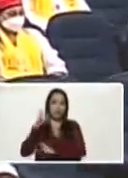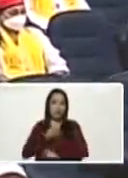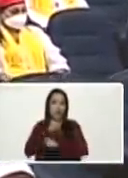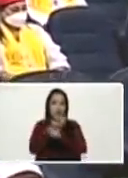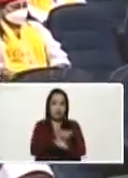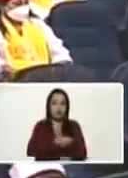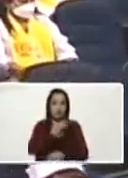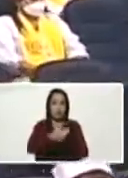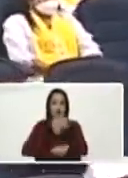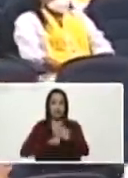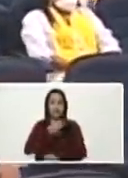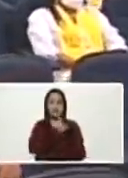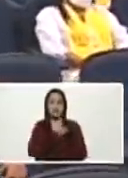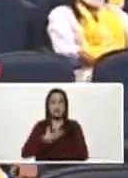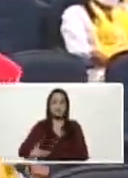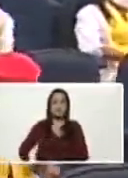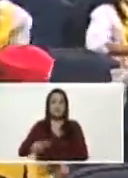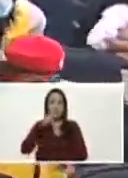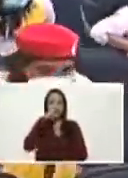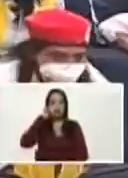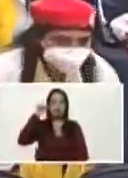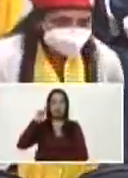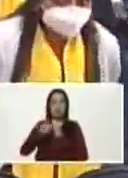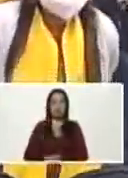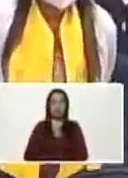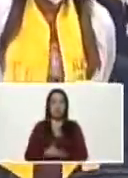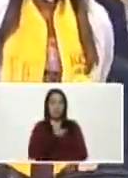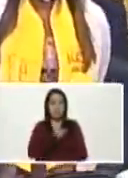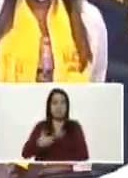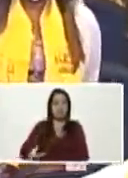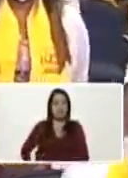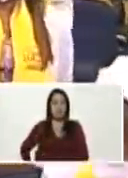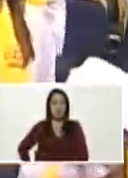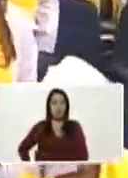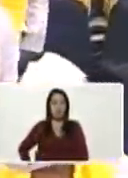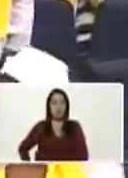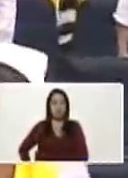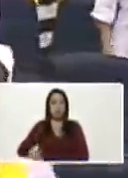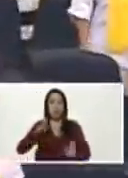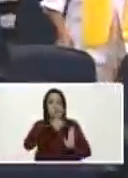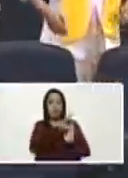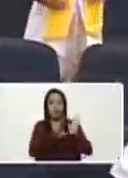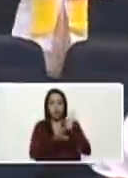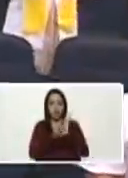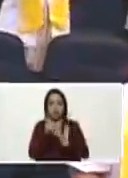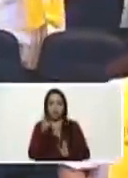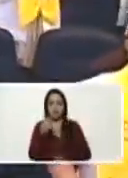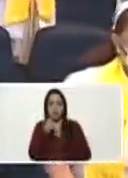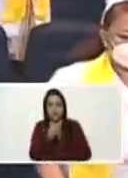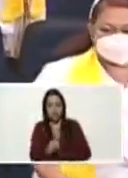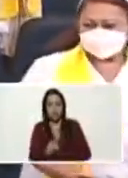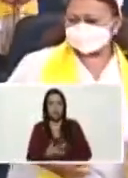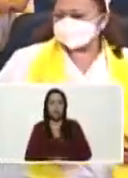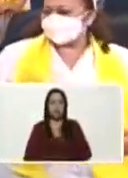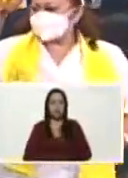el ciudadano Nicolás Maduro Moros, presidente constitucional de la República Bolivariana de